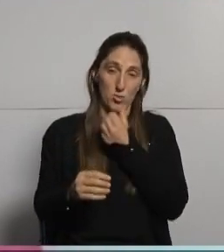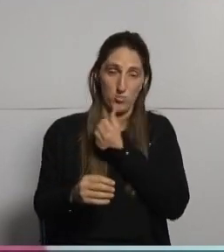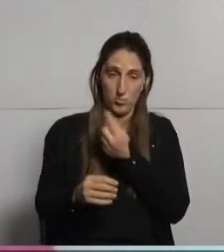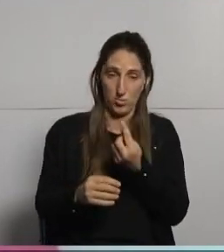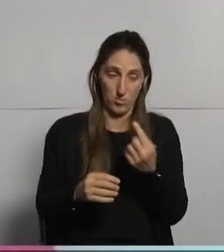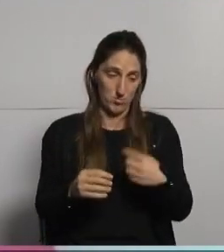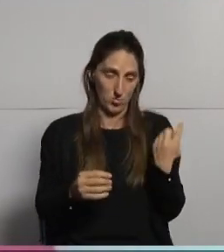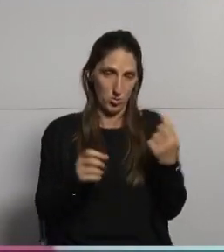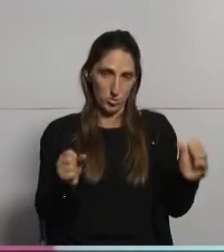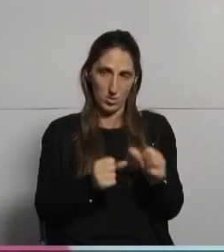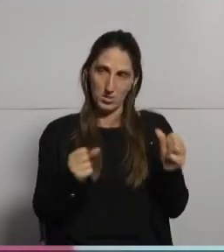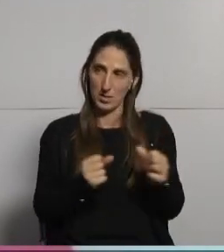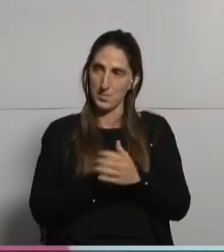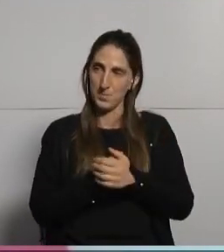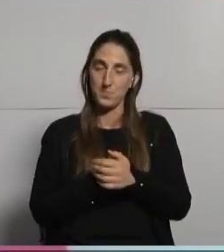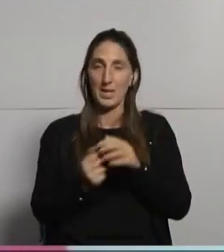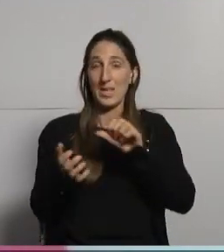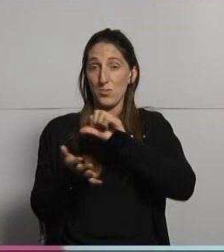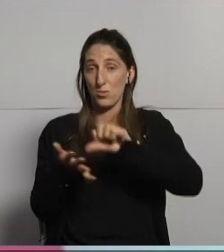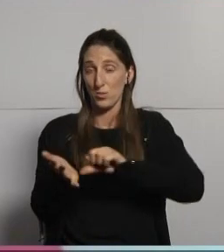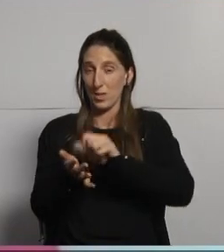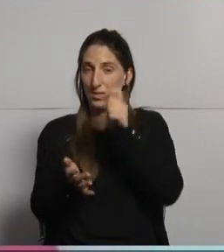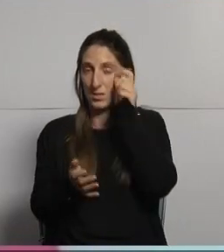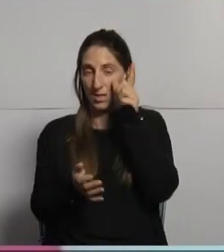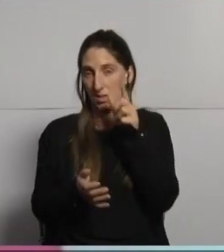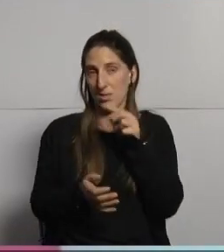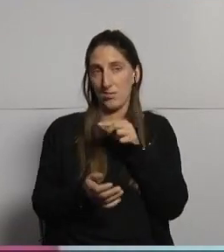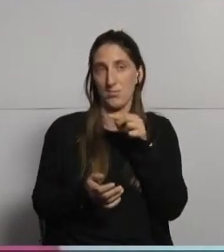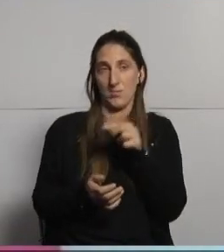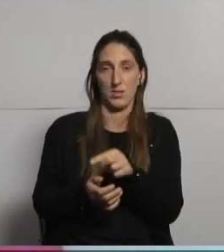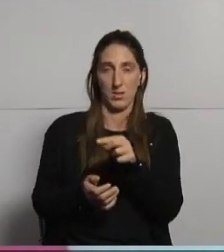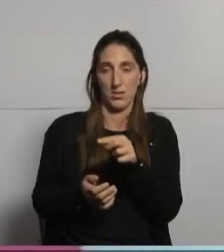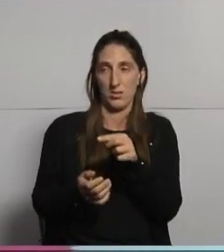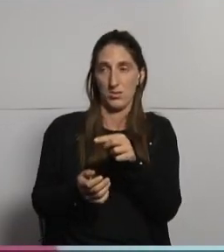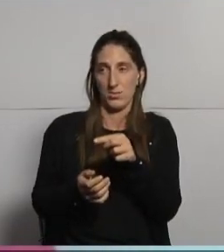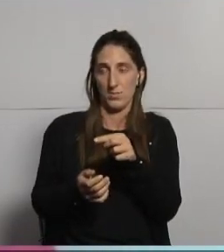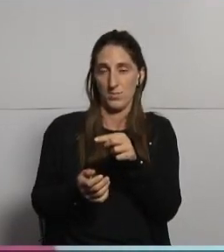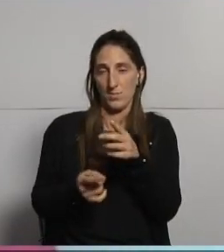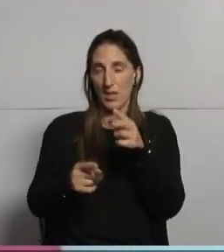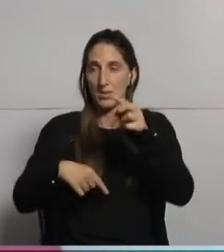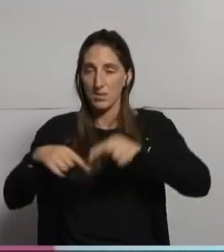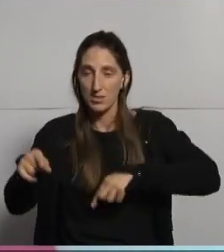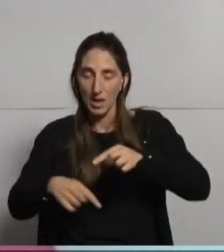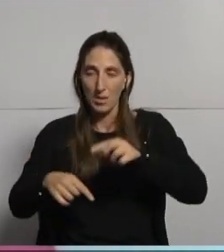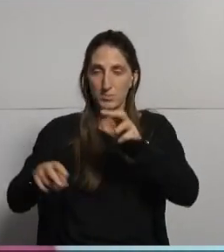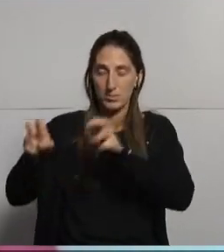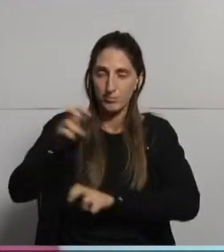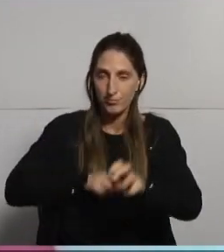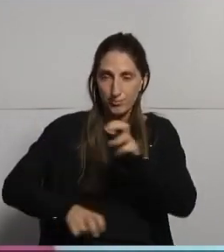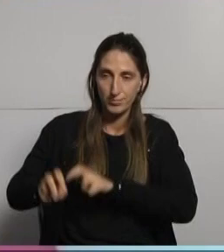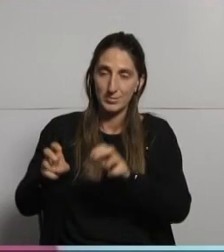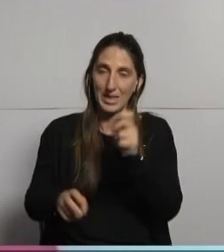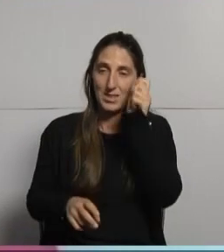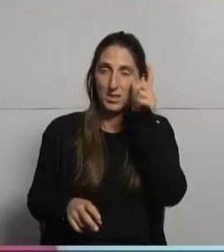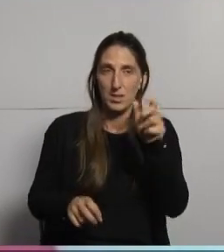particular. Bueno, las ciudades inteligentes se trata de eso, ¿no? de que la gestión sea